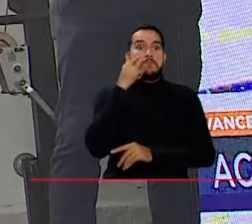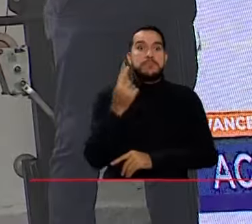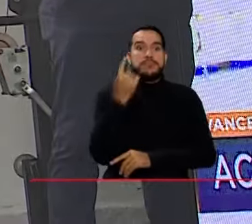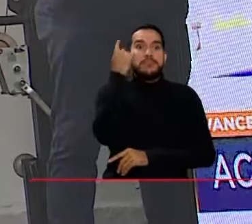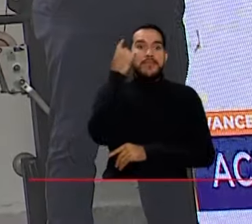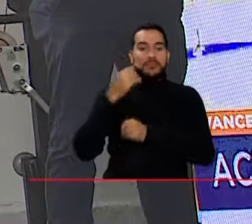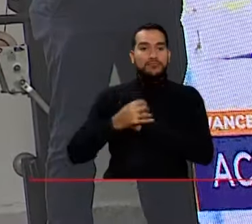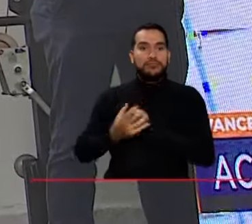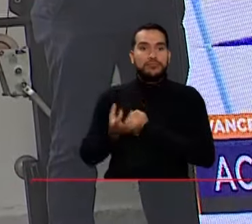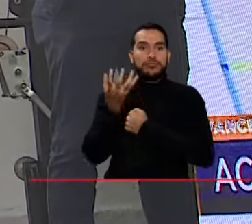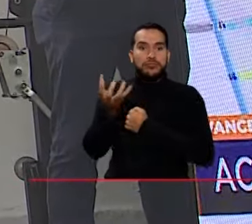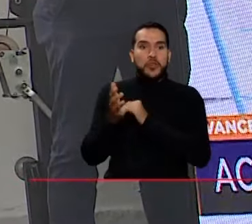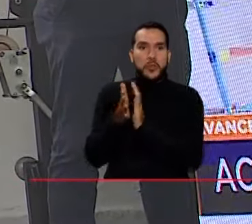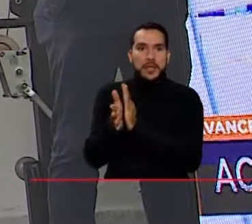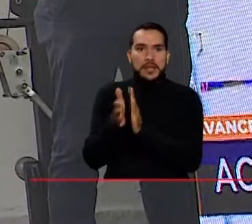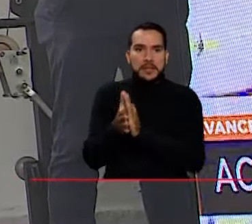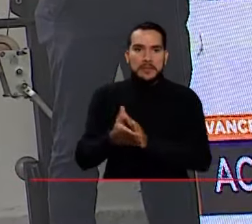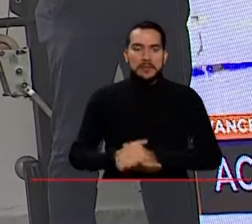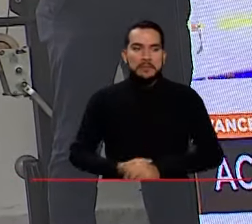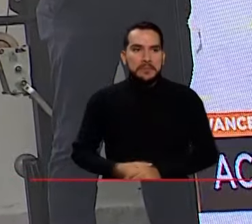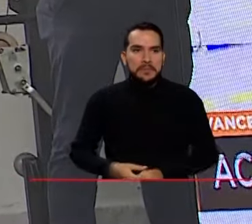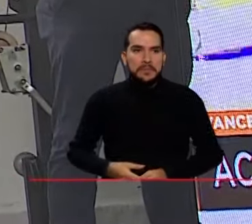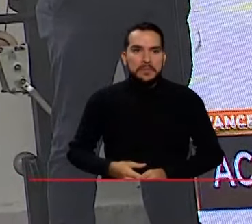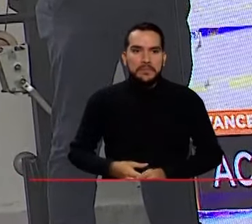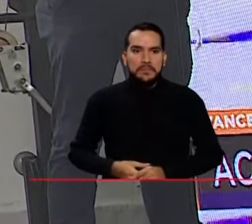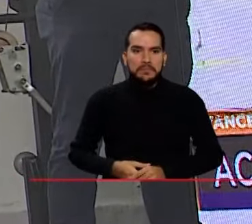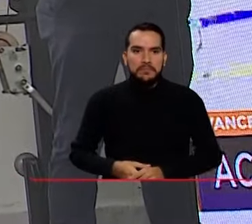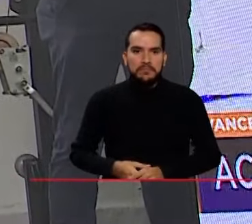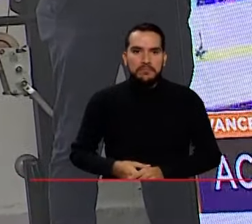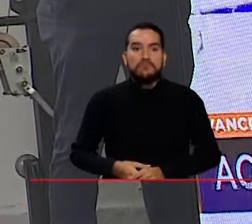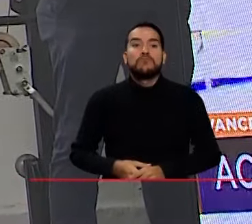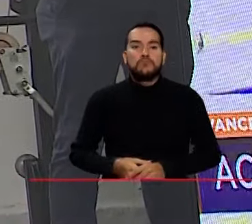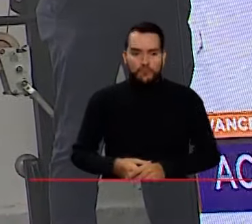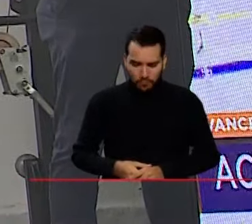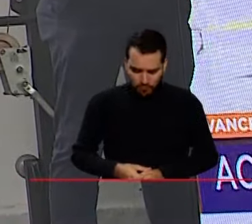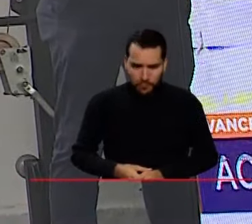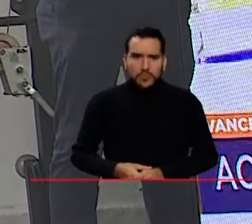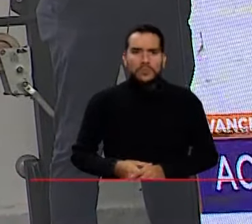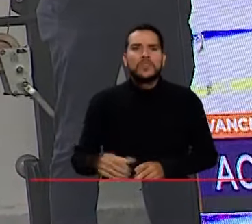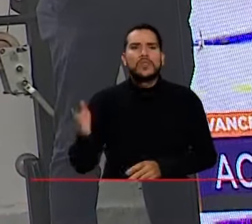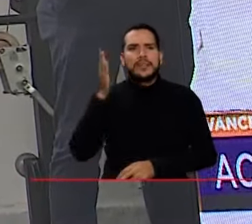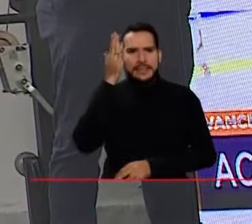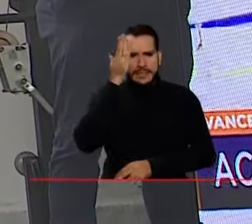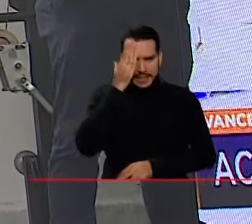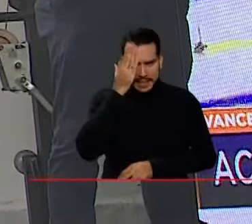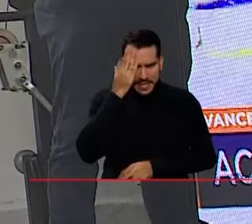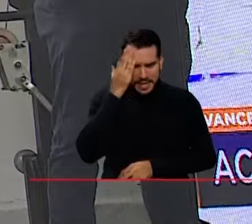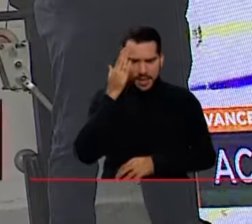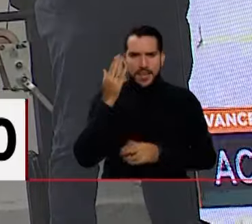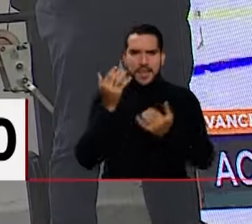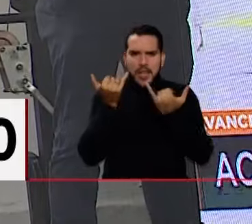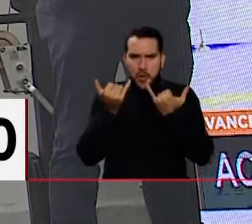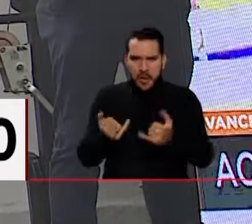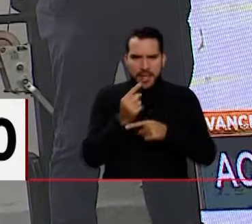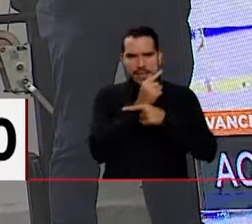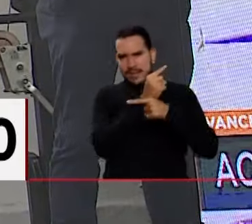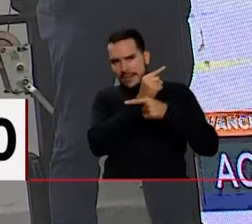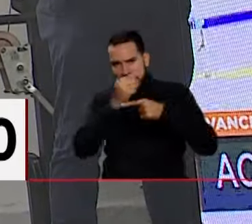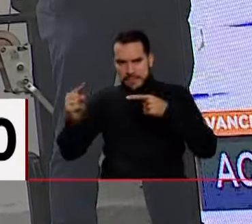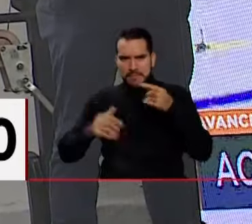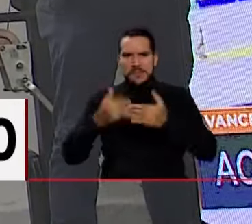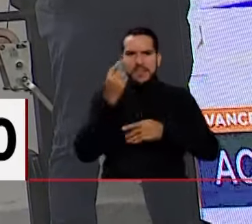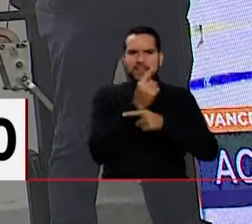Hoy, fecha en que comienza la Semana de la Visibilidad Trans, Memoria y Reparación, el Estado